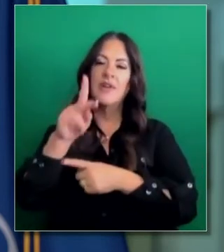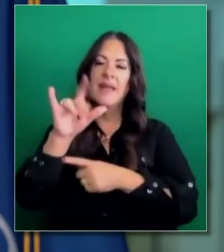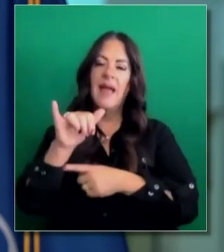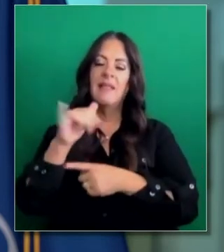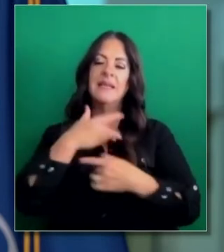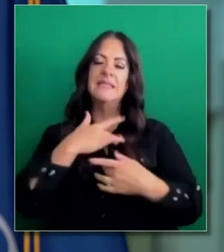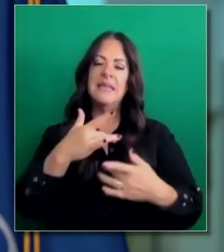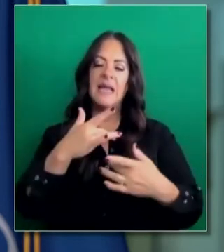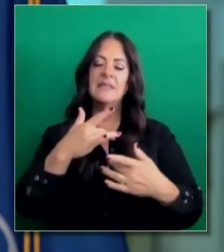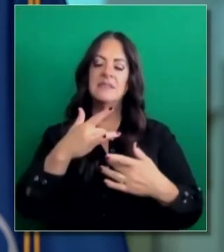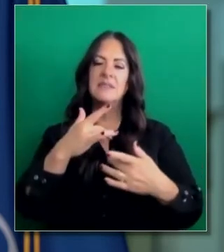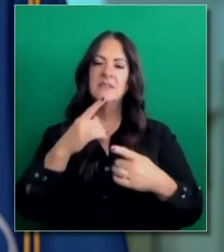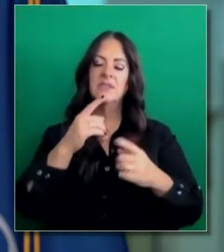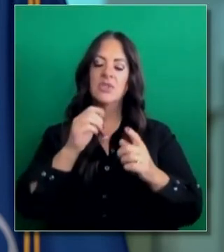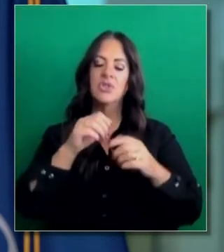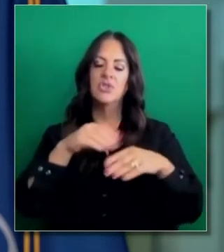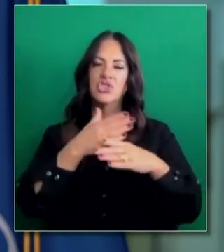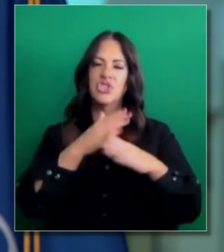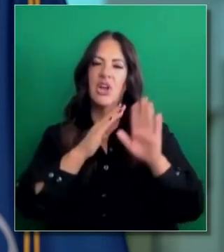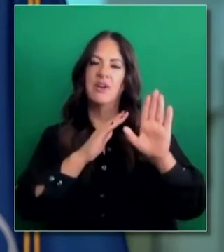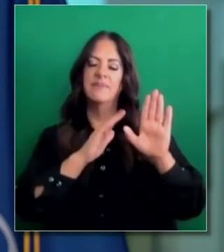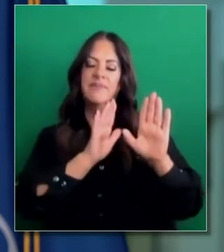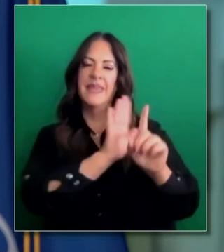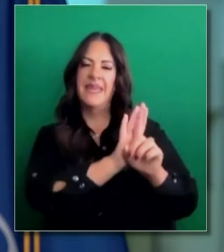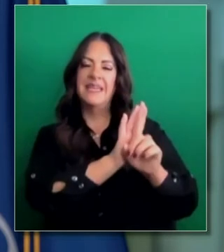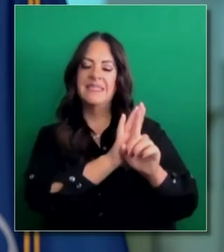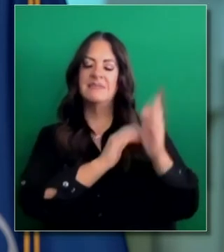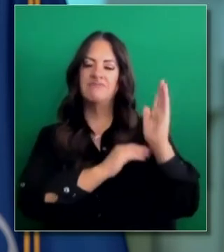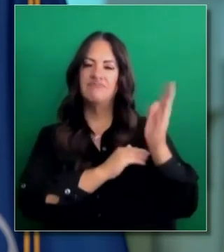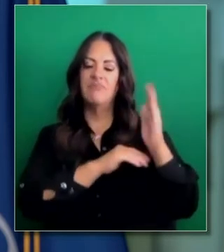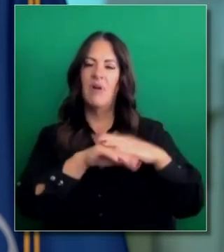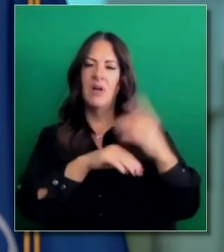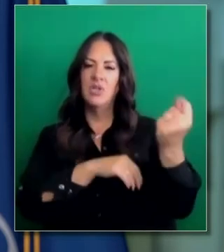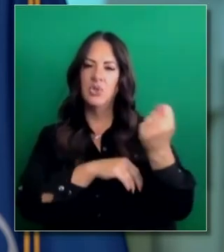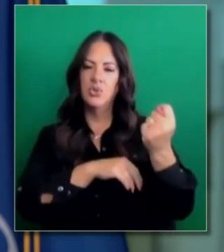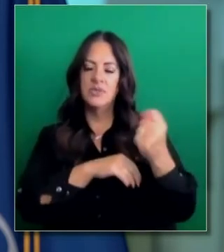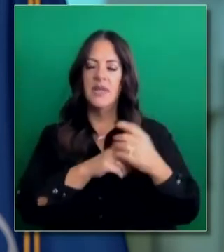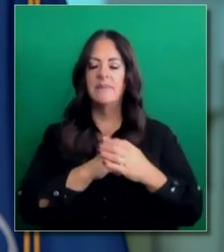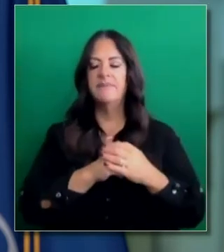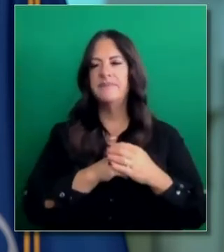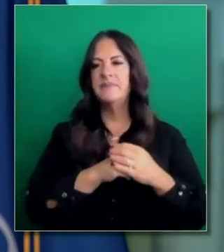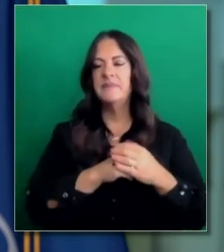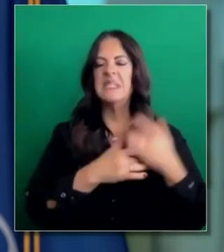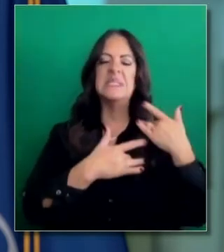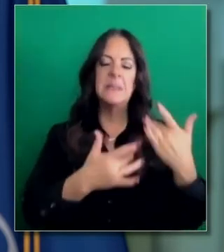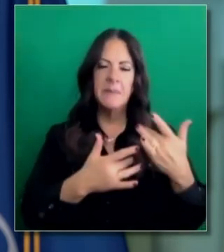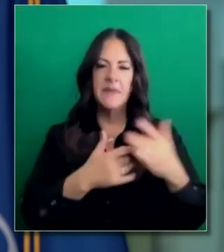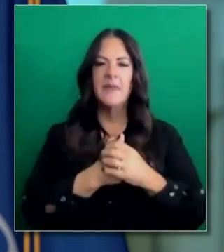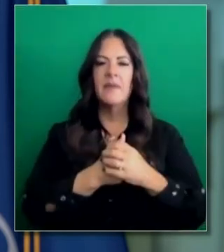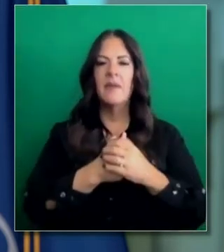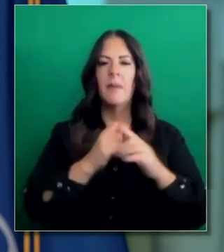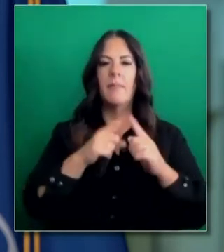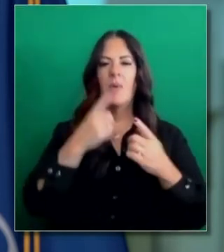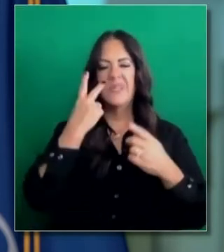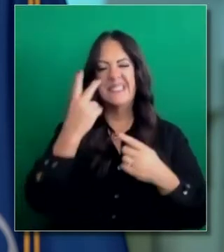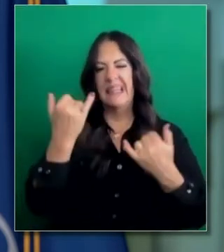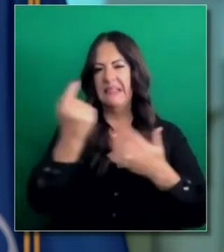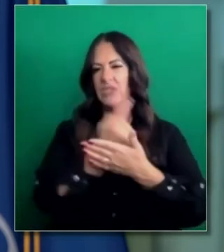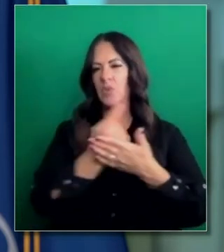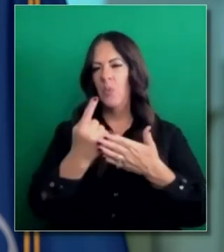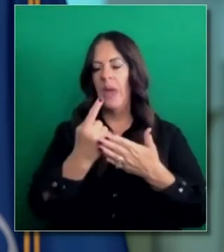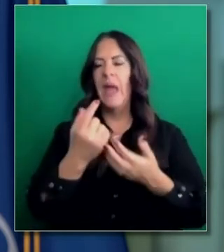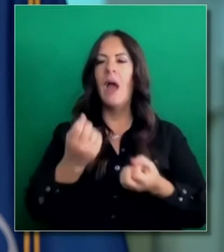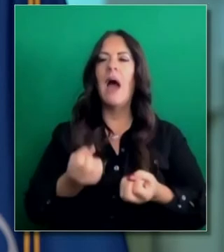cuando tengamos pongo un poquito más de información a través del fin de semana en cuanto a los reportes y las estadísticas esta semana será